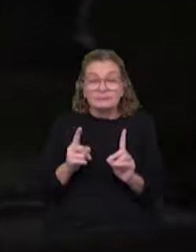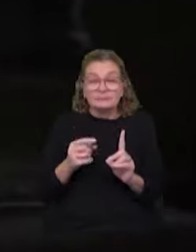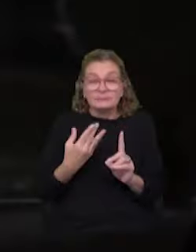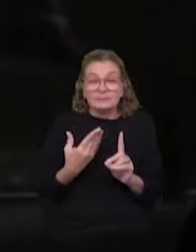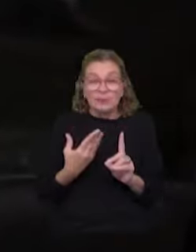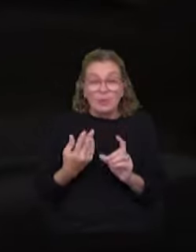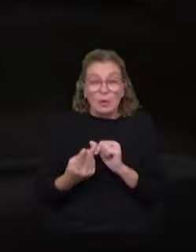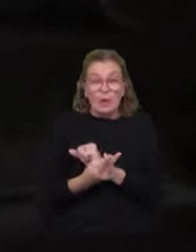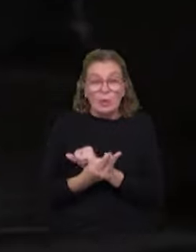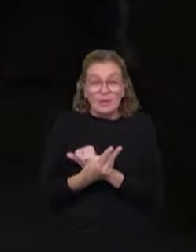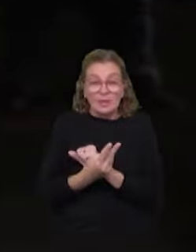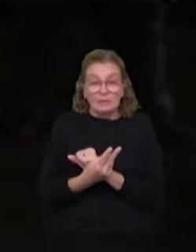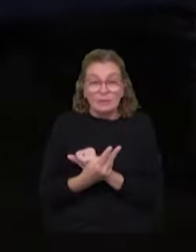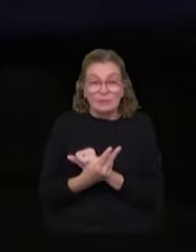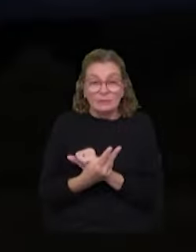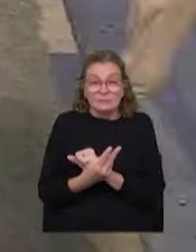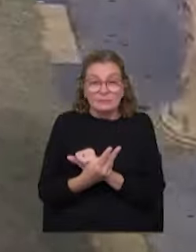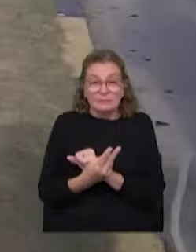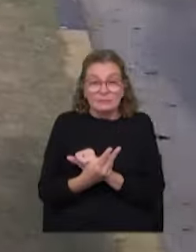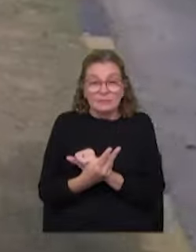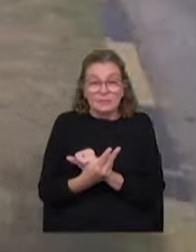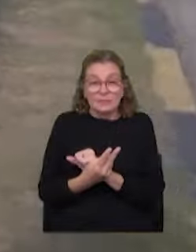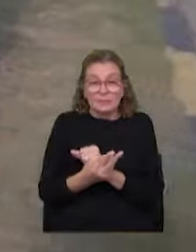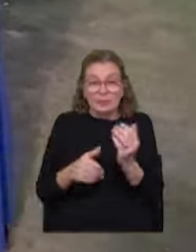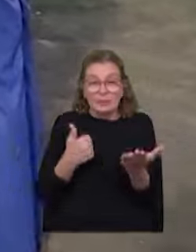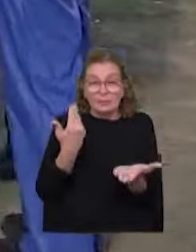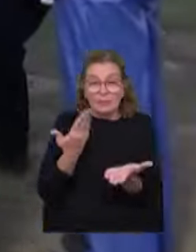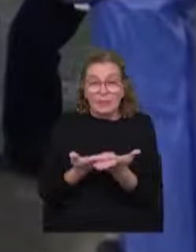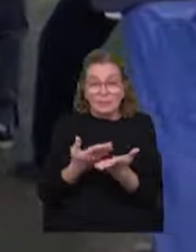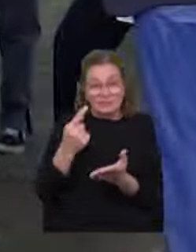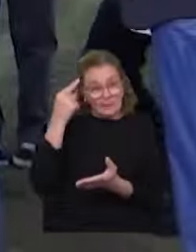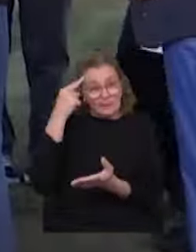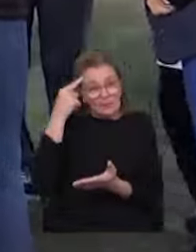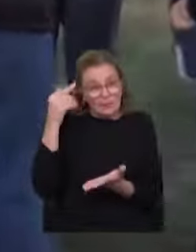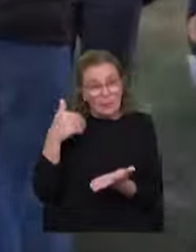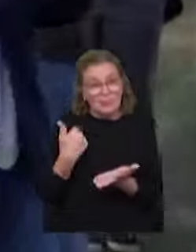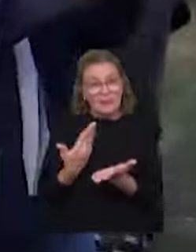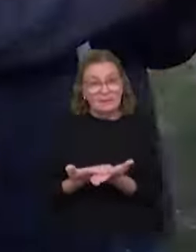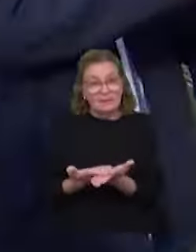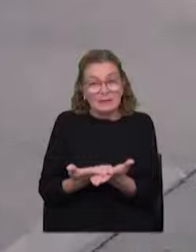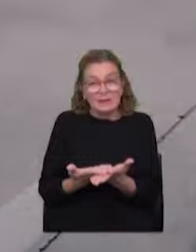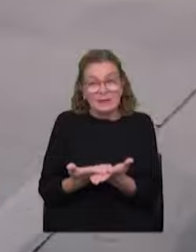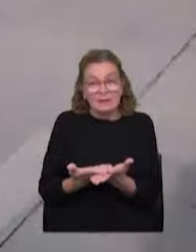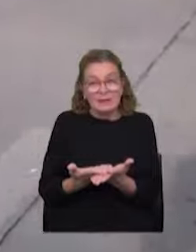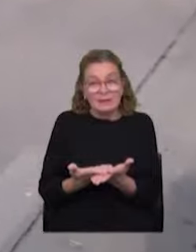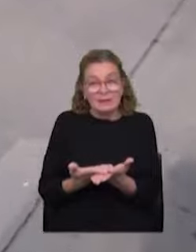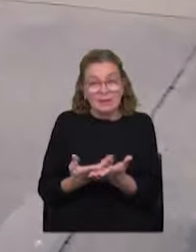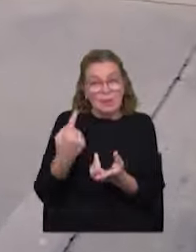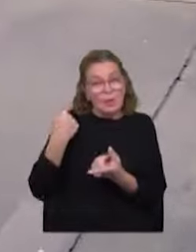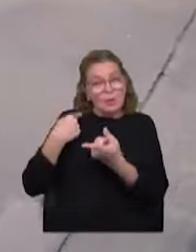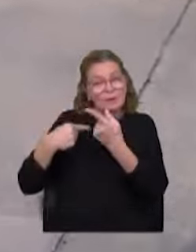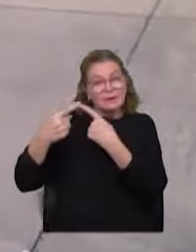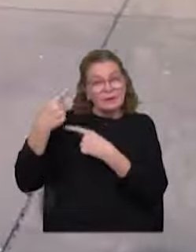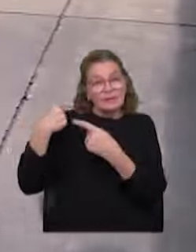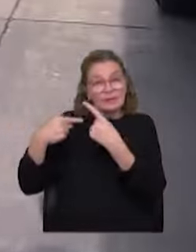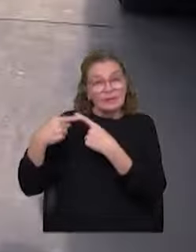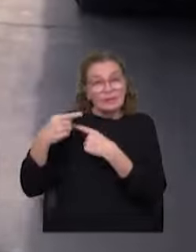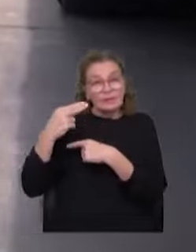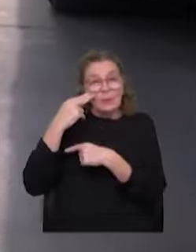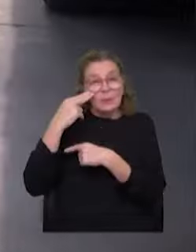ofensiva a una a una propuesta que creemos que plantea una gran que un gran retroceso en materia